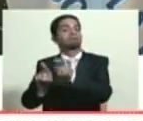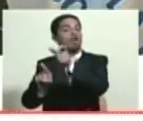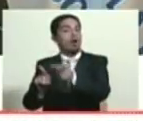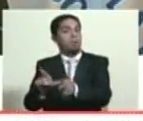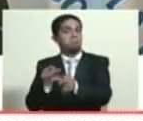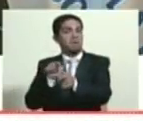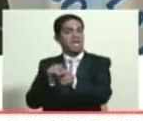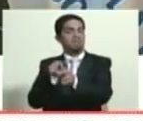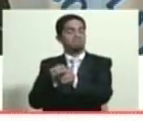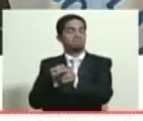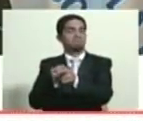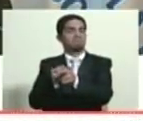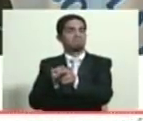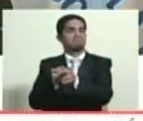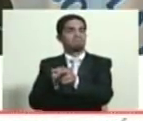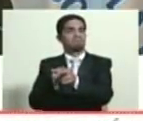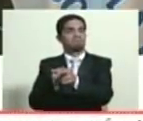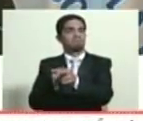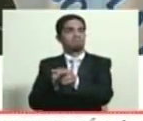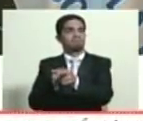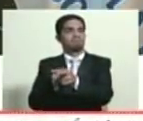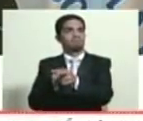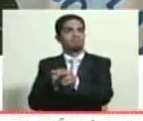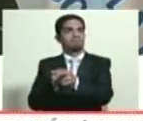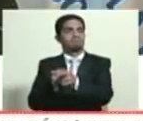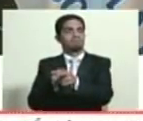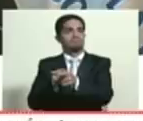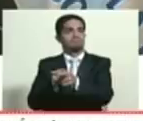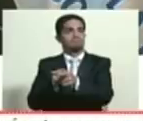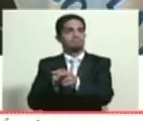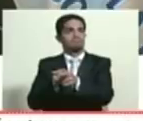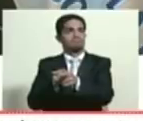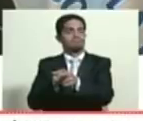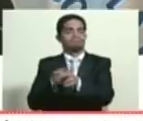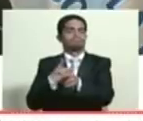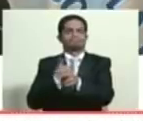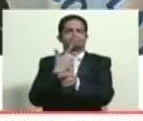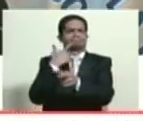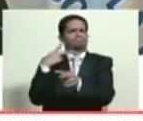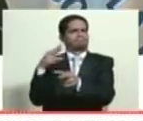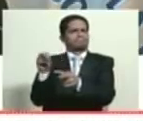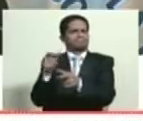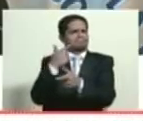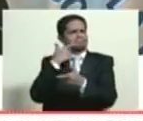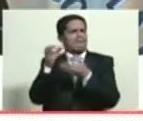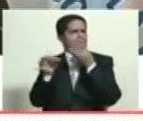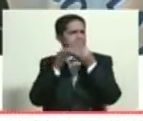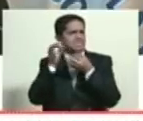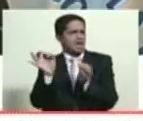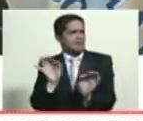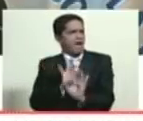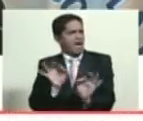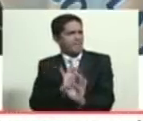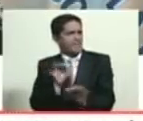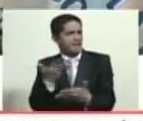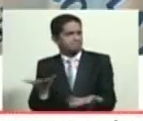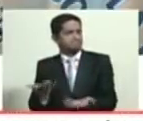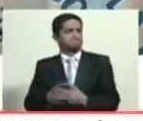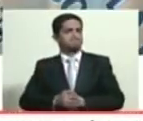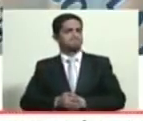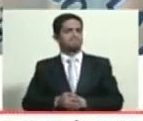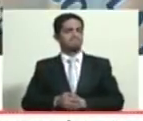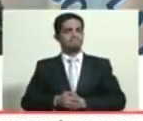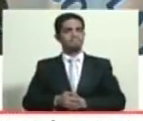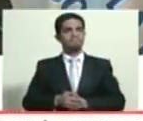contumaz, alevosa y timorata, se ha negado a justificar el contenido de sus declaraciones